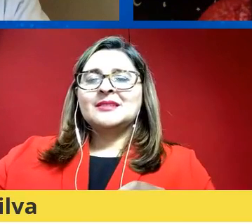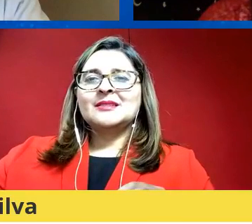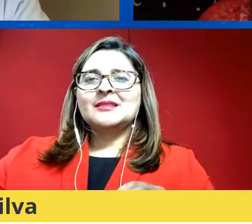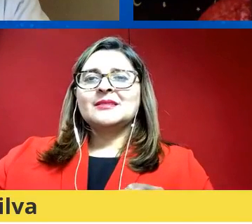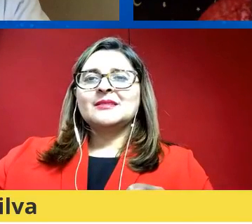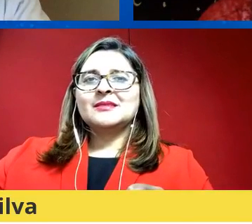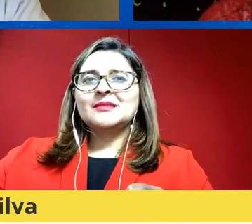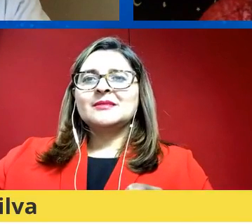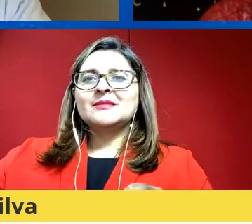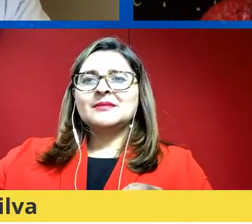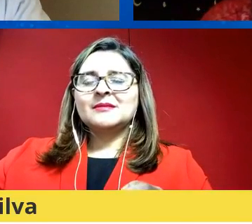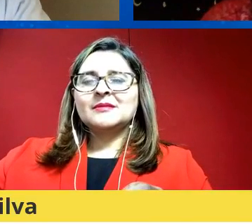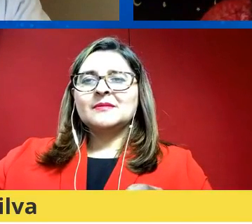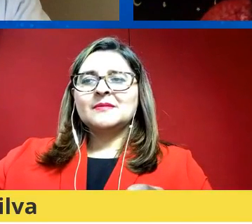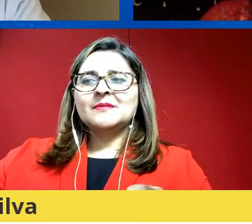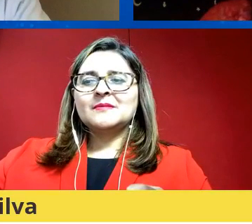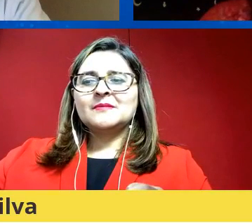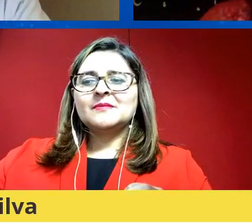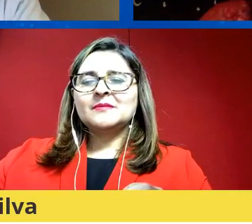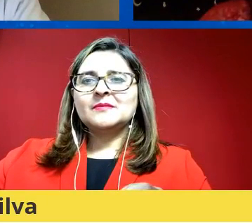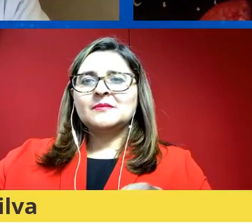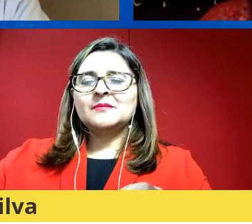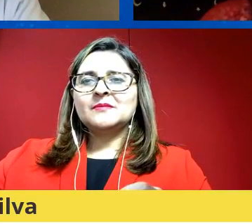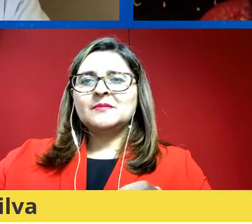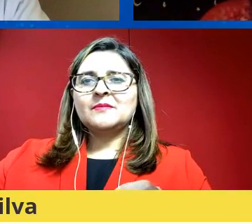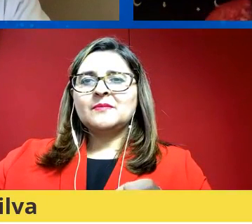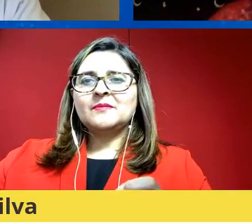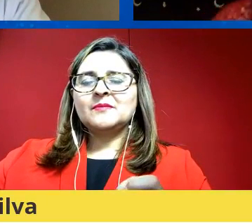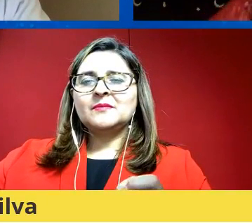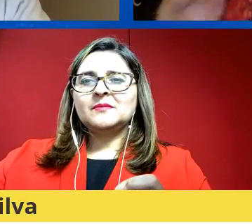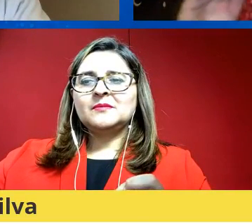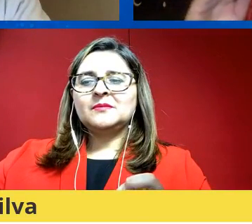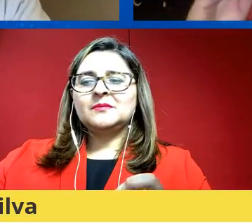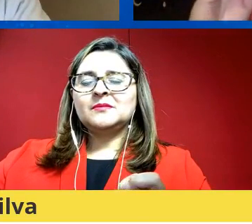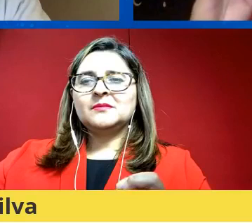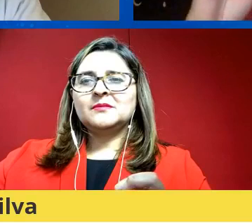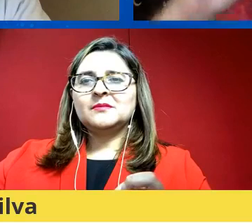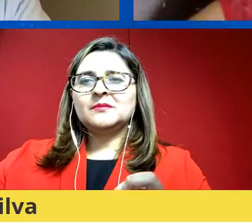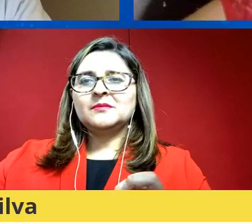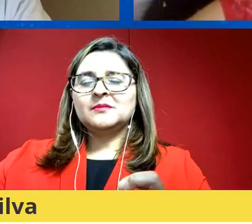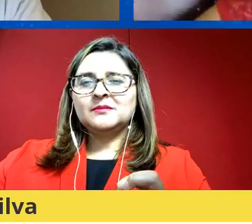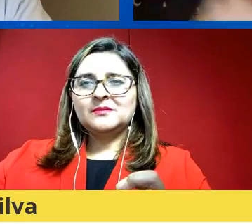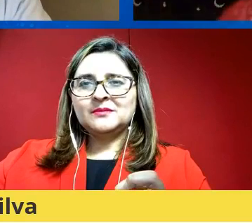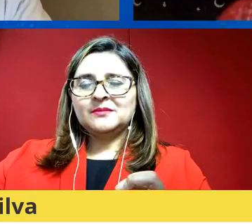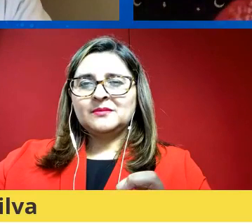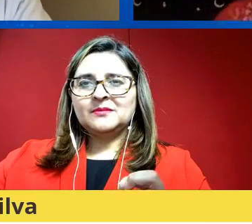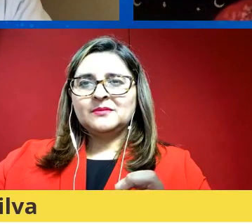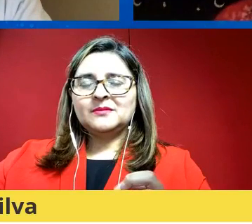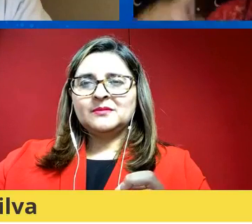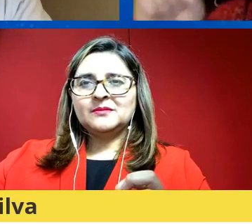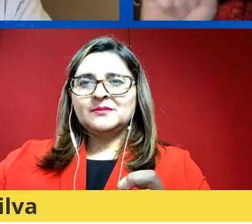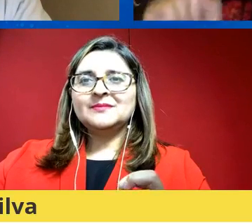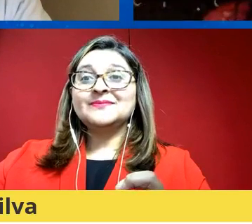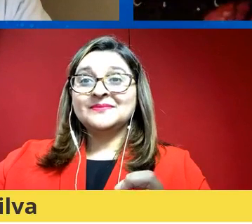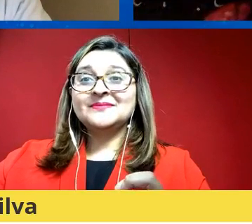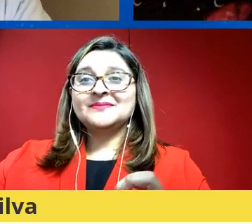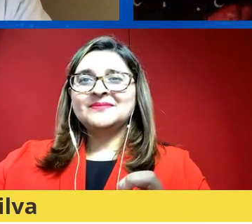crear una nueva generación de investigadores que van a atreverse a ir por unas preguntas aún más